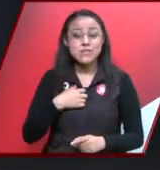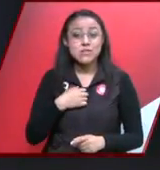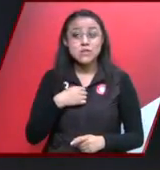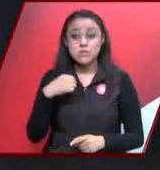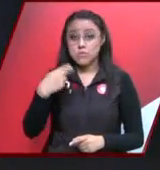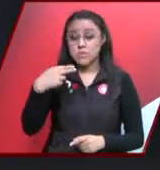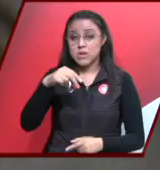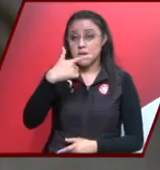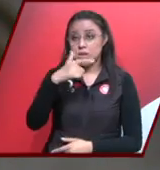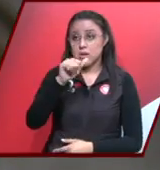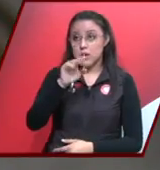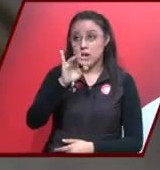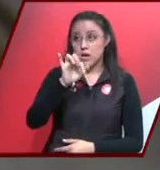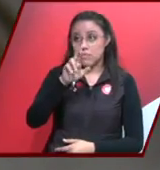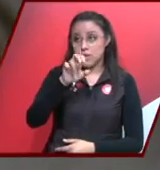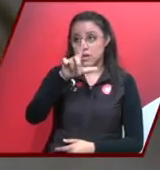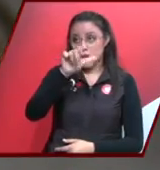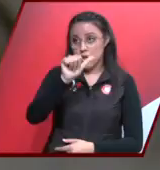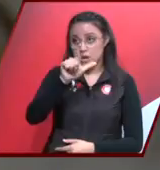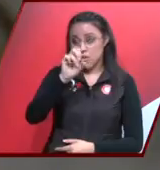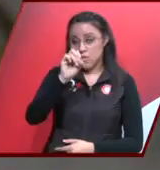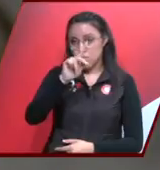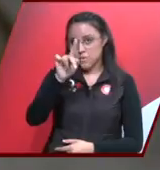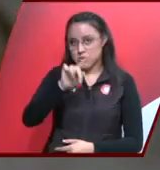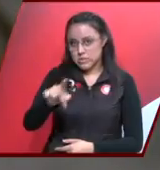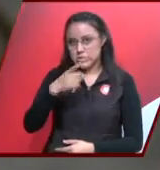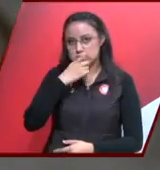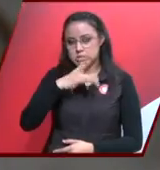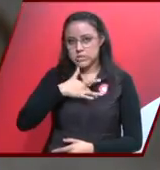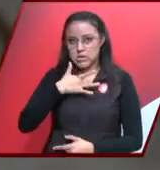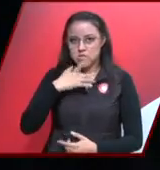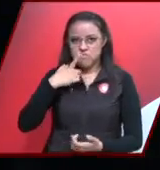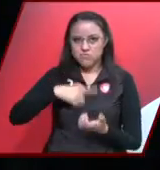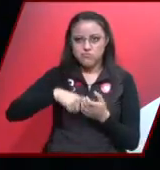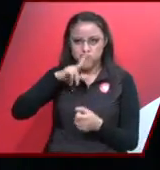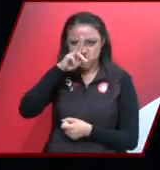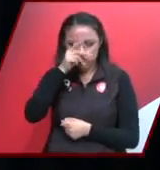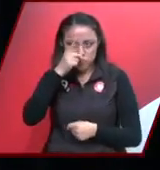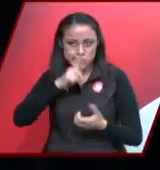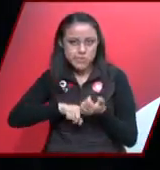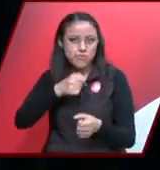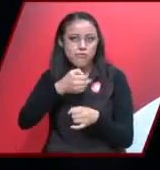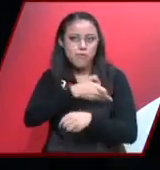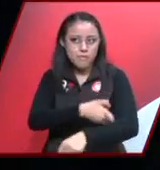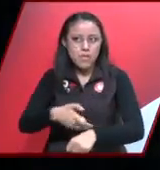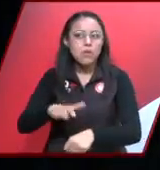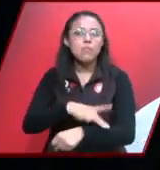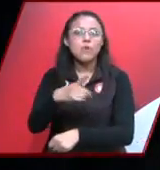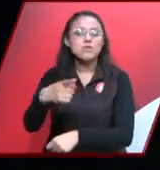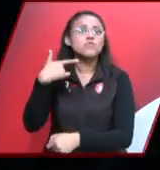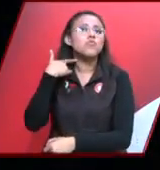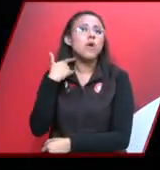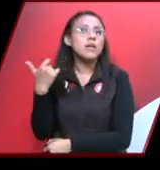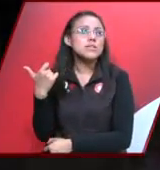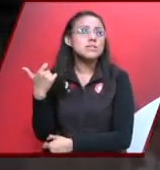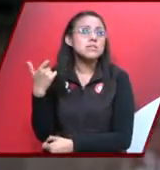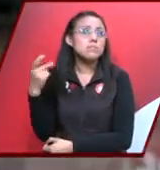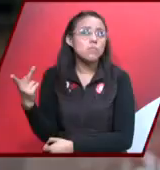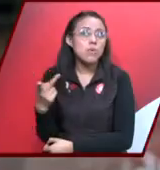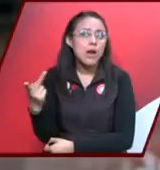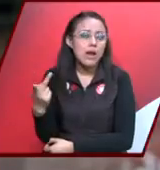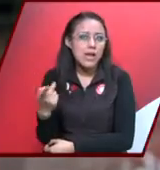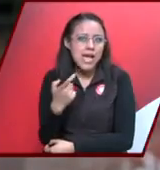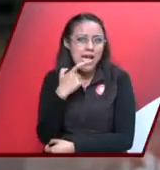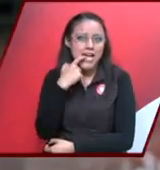Gabriela López Flores argumenta ser víctima de violencia intrafamiliar, todo ocasionado por los celos de su expareja. Hace